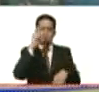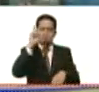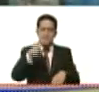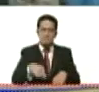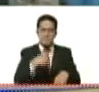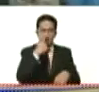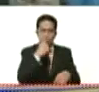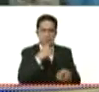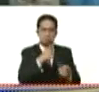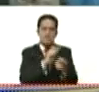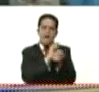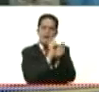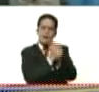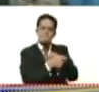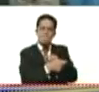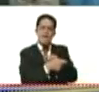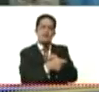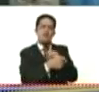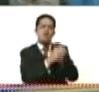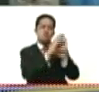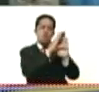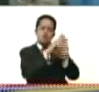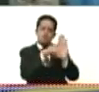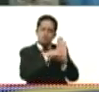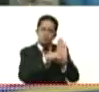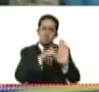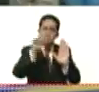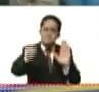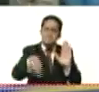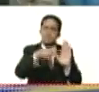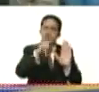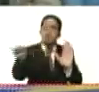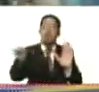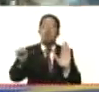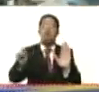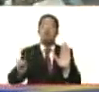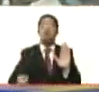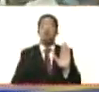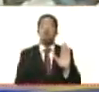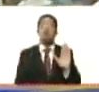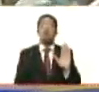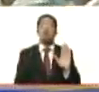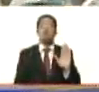Nacional Constituyente para refundar la patria, sí o no?